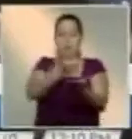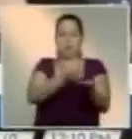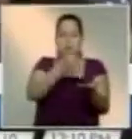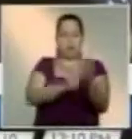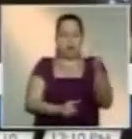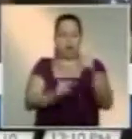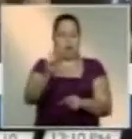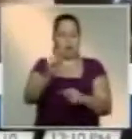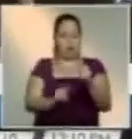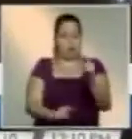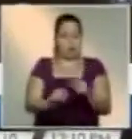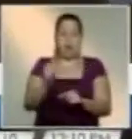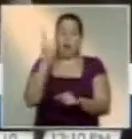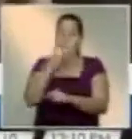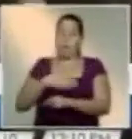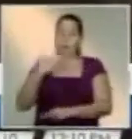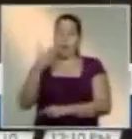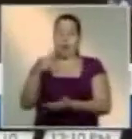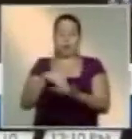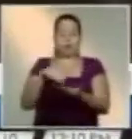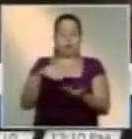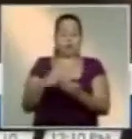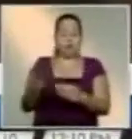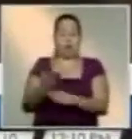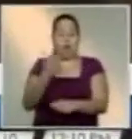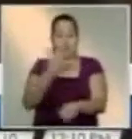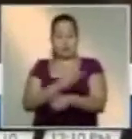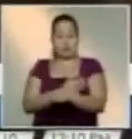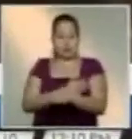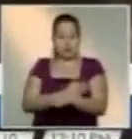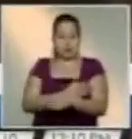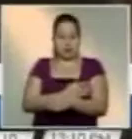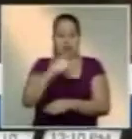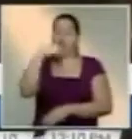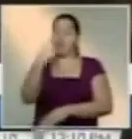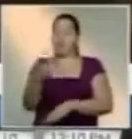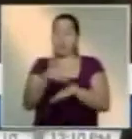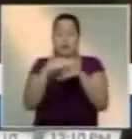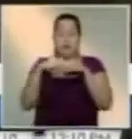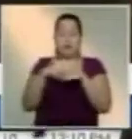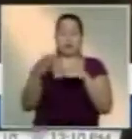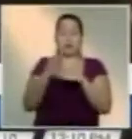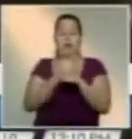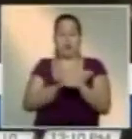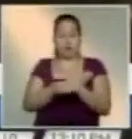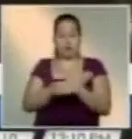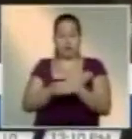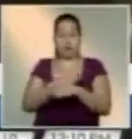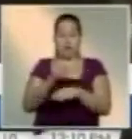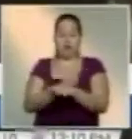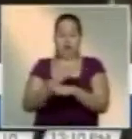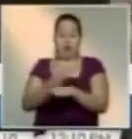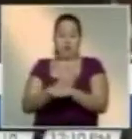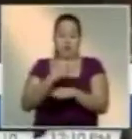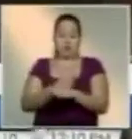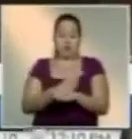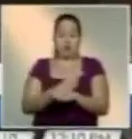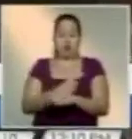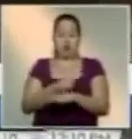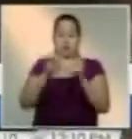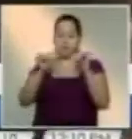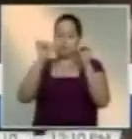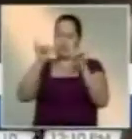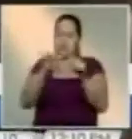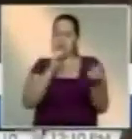Ese es un asunto que pudo resolverse con suficiente antelación. Decía el ministro Hitcher hace apenas unas horas con lo de la tragedia de